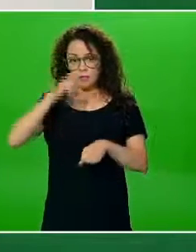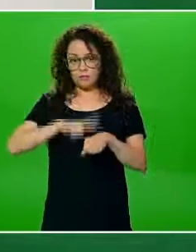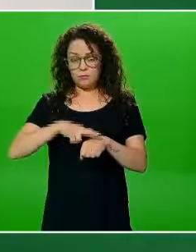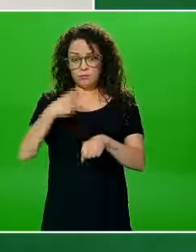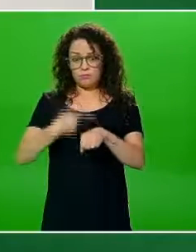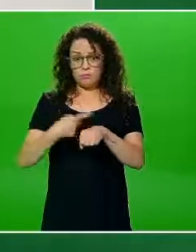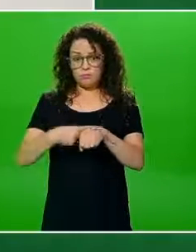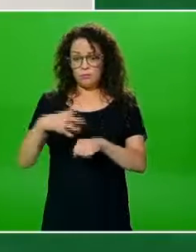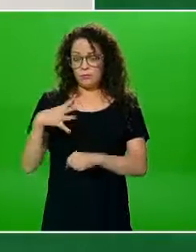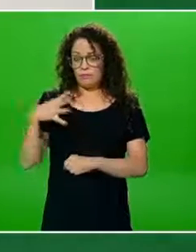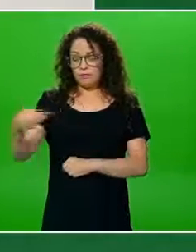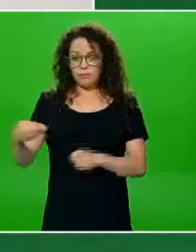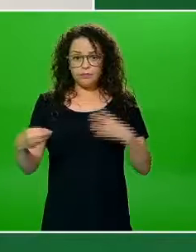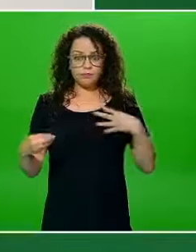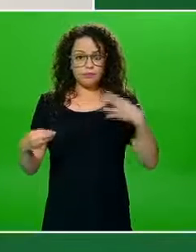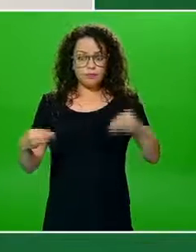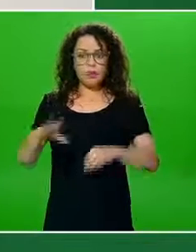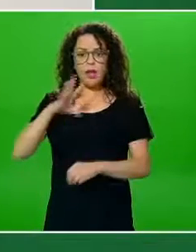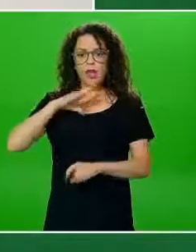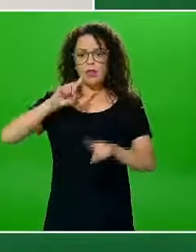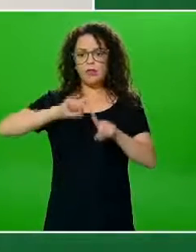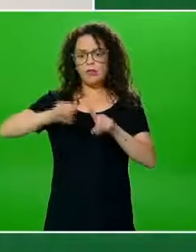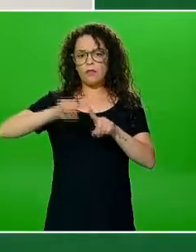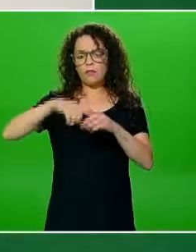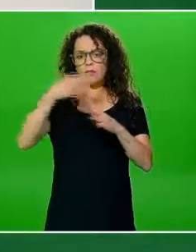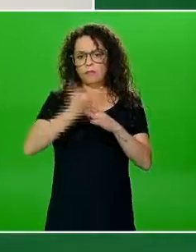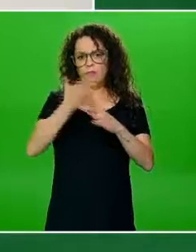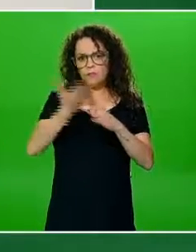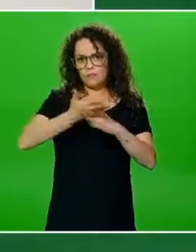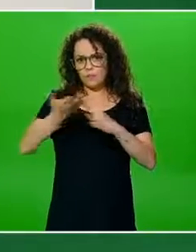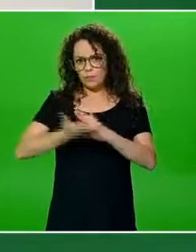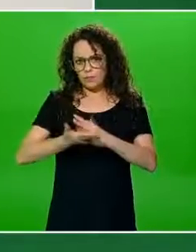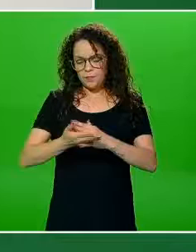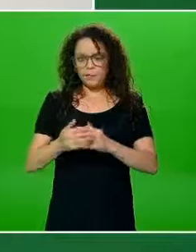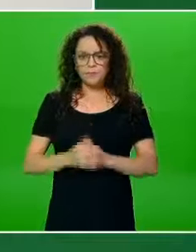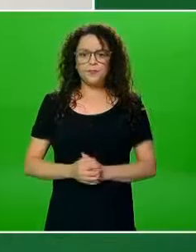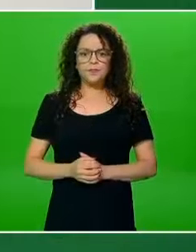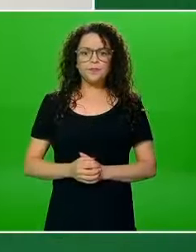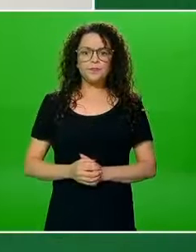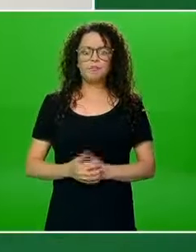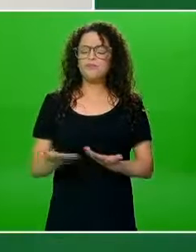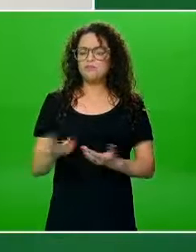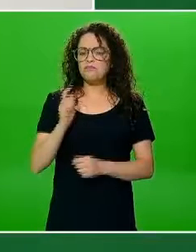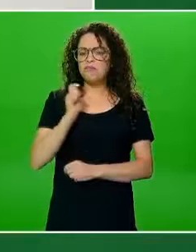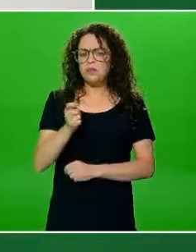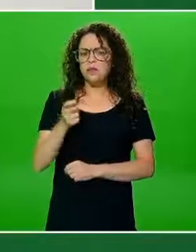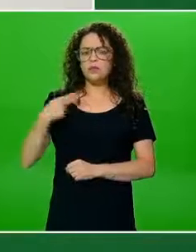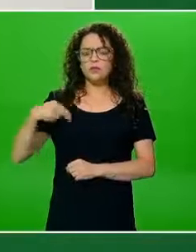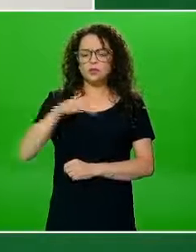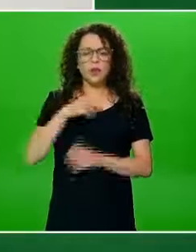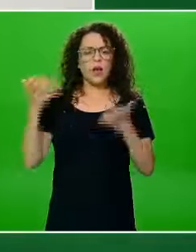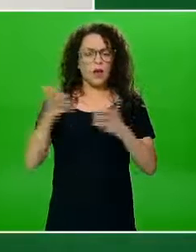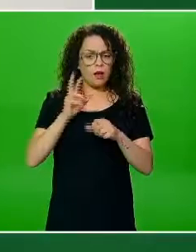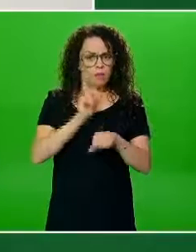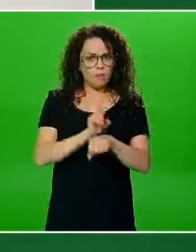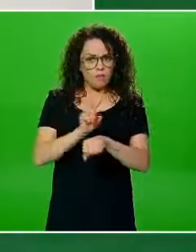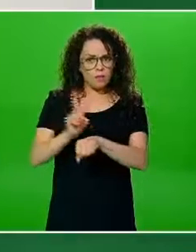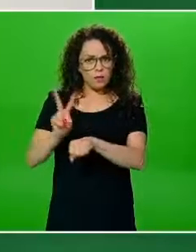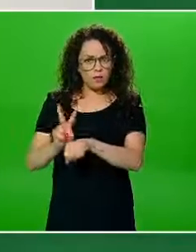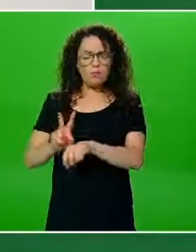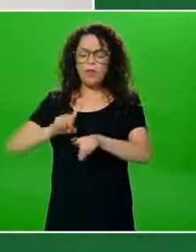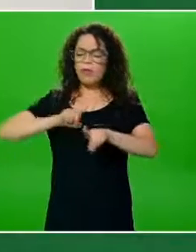está dividida en diferentes componentes. Tenemos y llevamos a cabo la vigilancia epidemiológica de